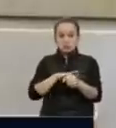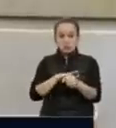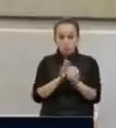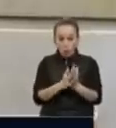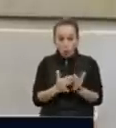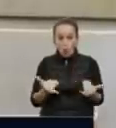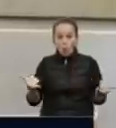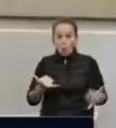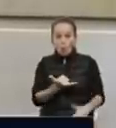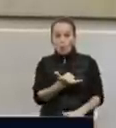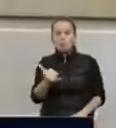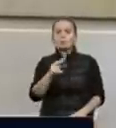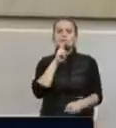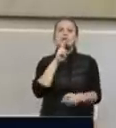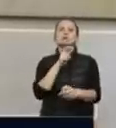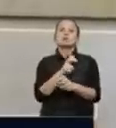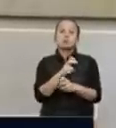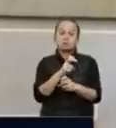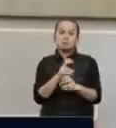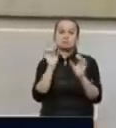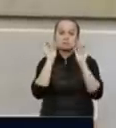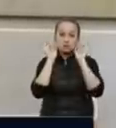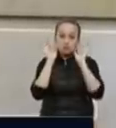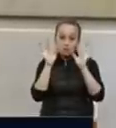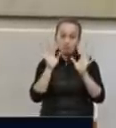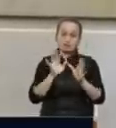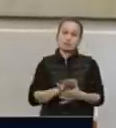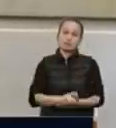realidad complicada.